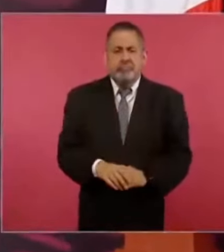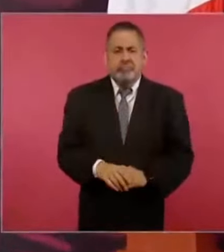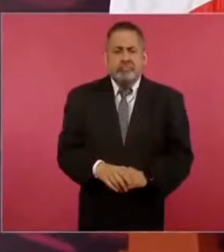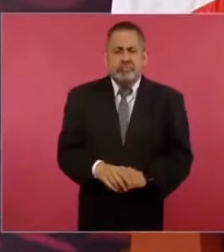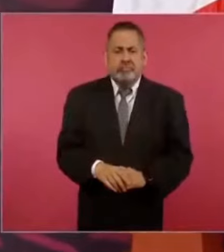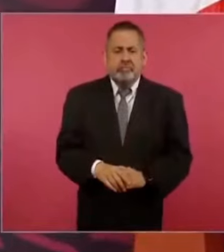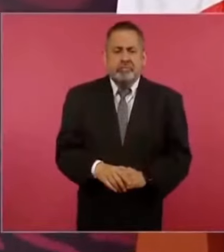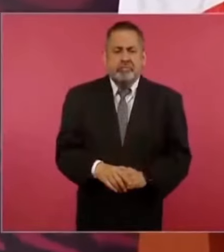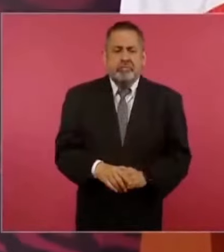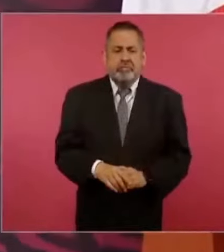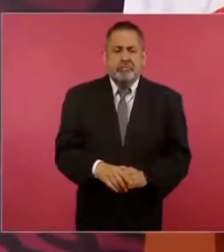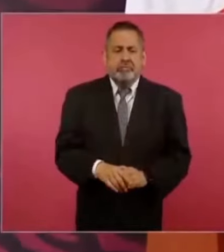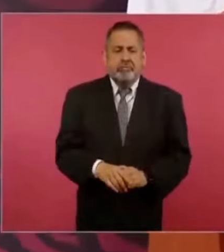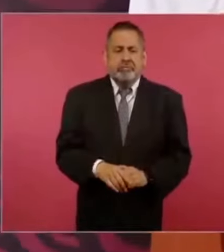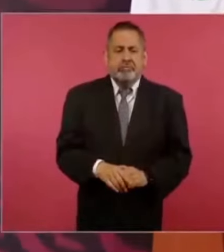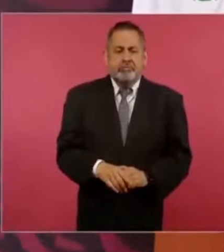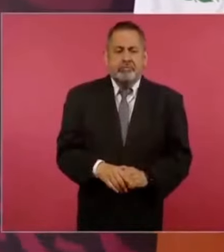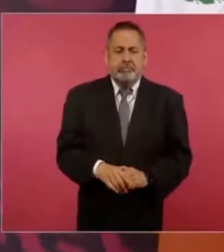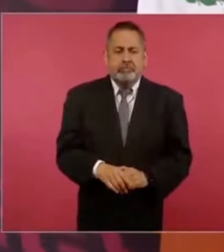responsables